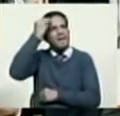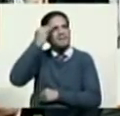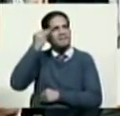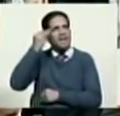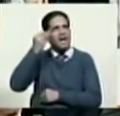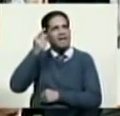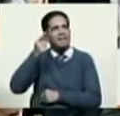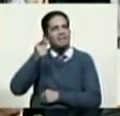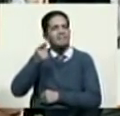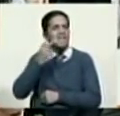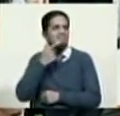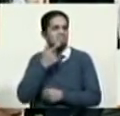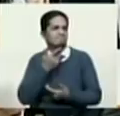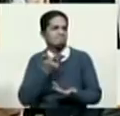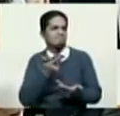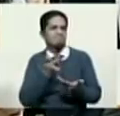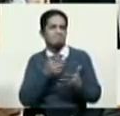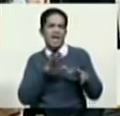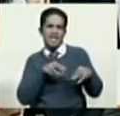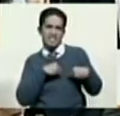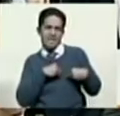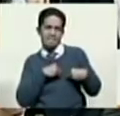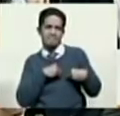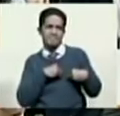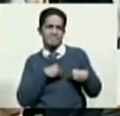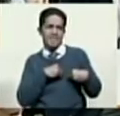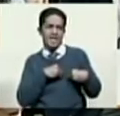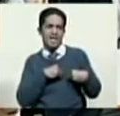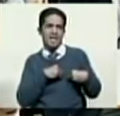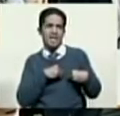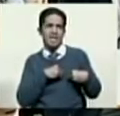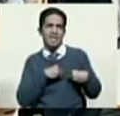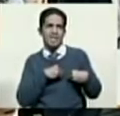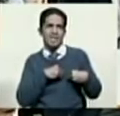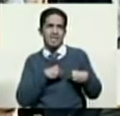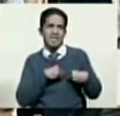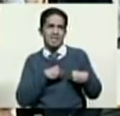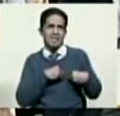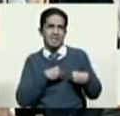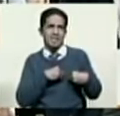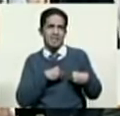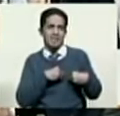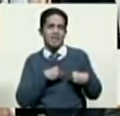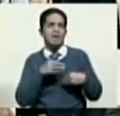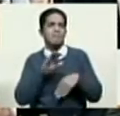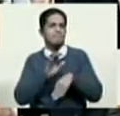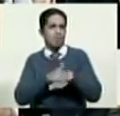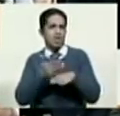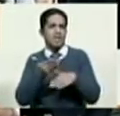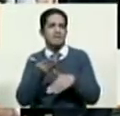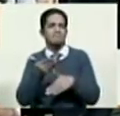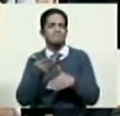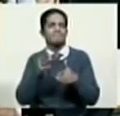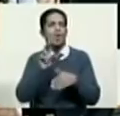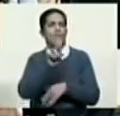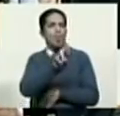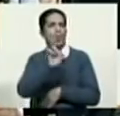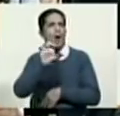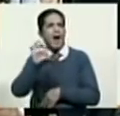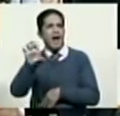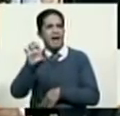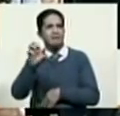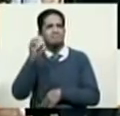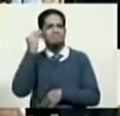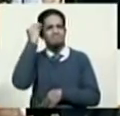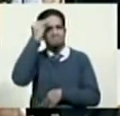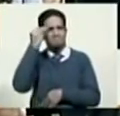posición injusta y quizás incluso equivocada que se ha tomado